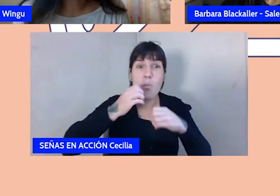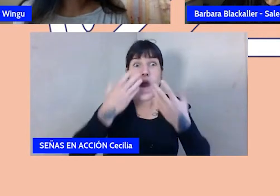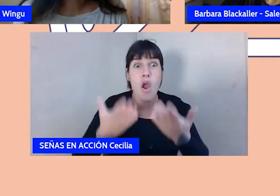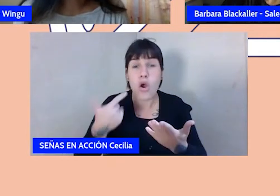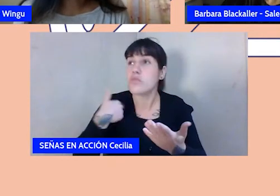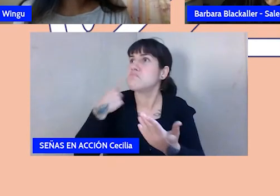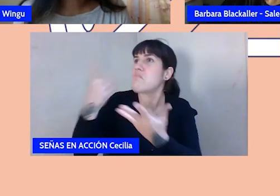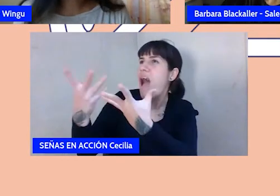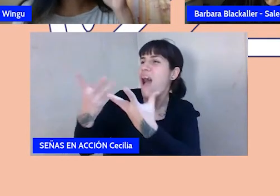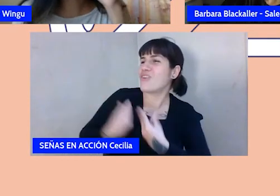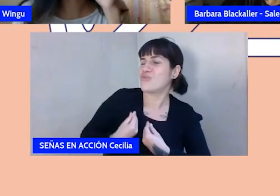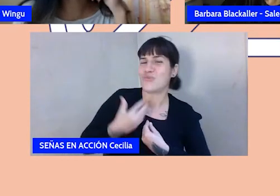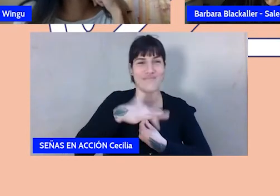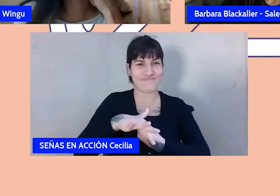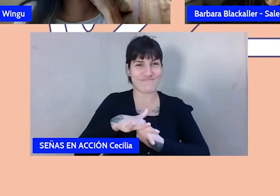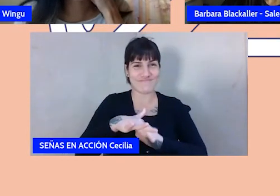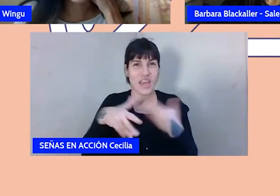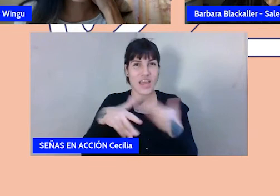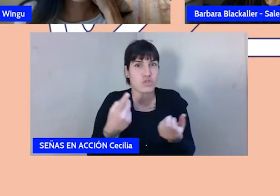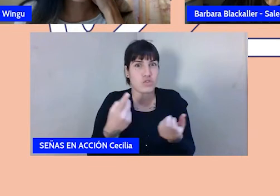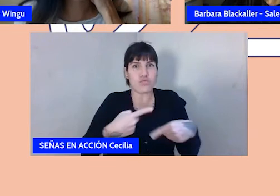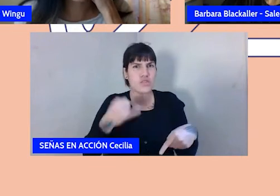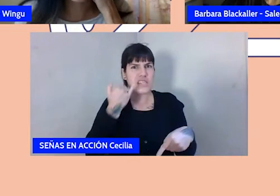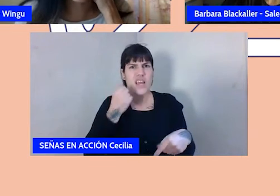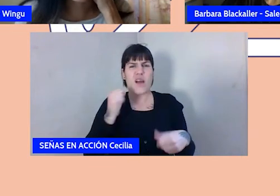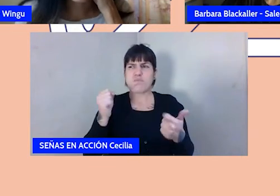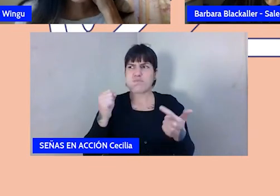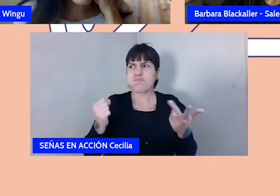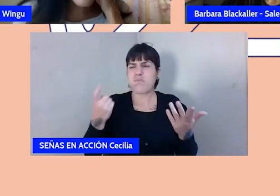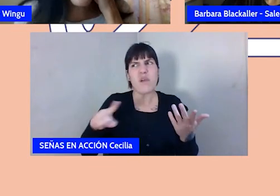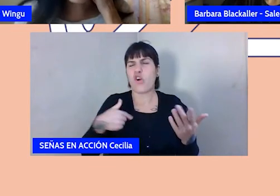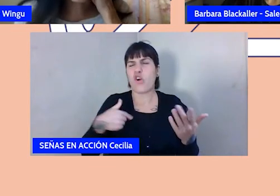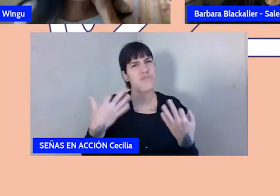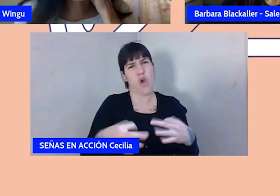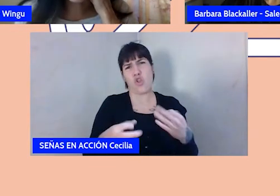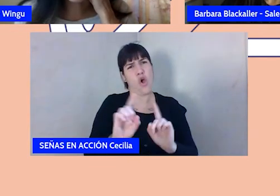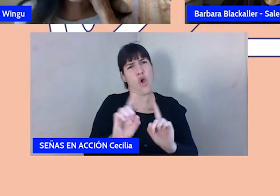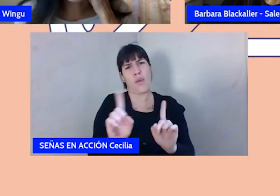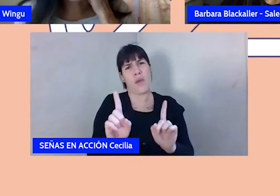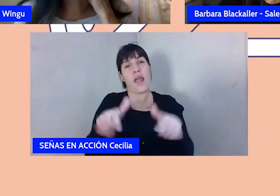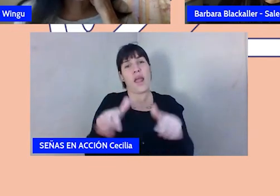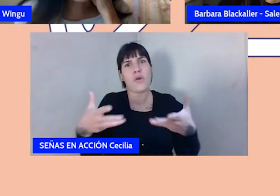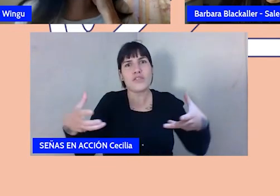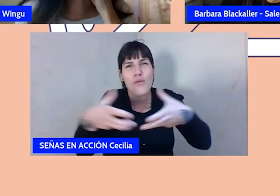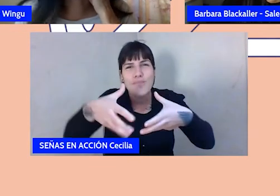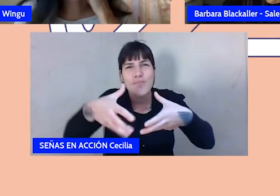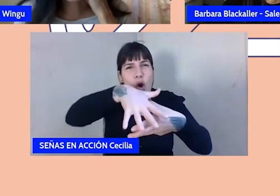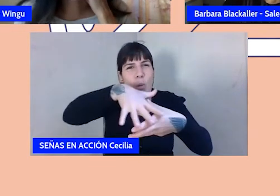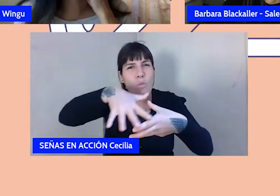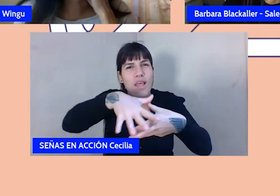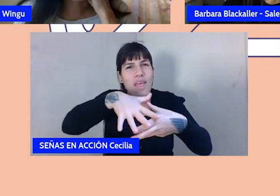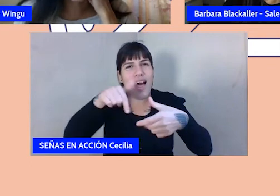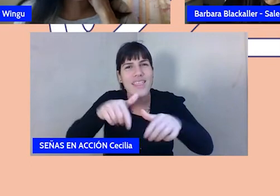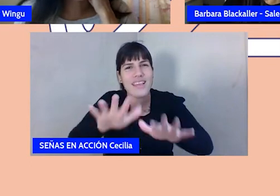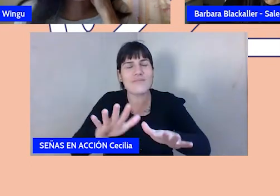que es lo importante de estos espacios para alzar la voz, para aprender,